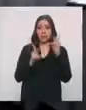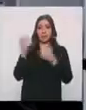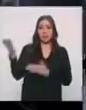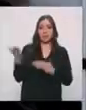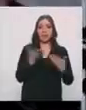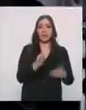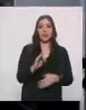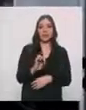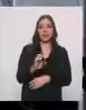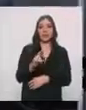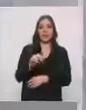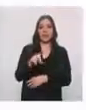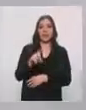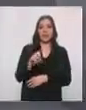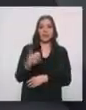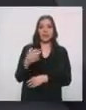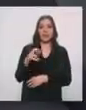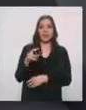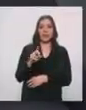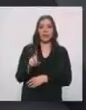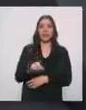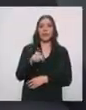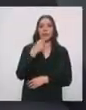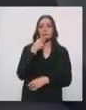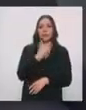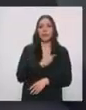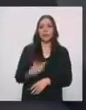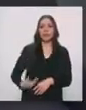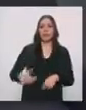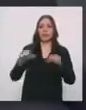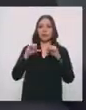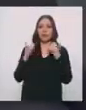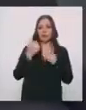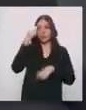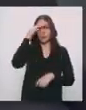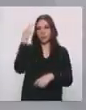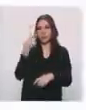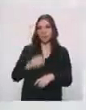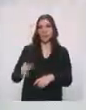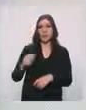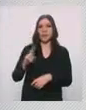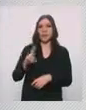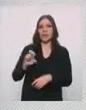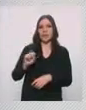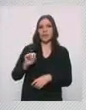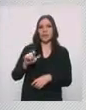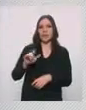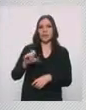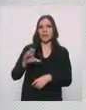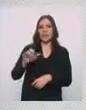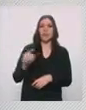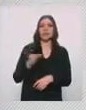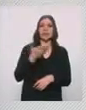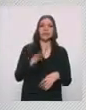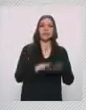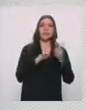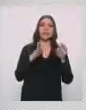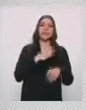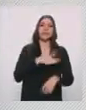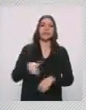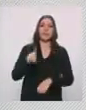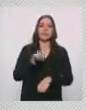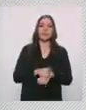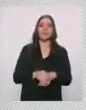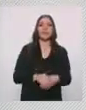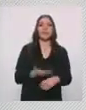bienvenida a Fernando Hernández Avilés. Él es presidente de la Asociación Mexicana de Resiliencia. Fernando, ¿cómo estás? Muy buenos días, gracias